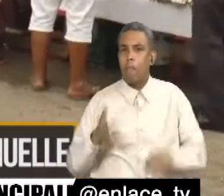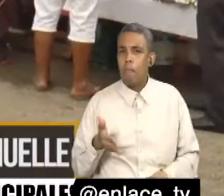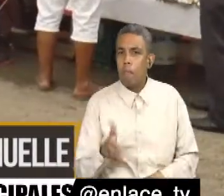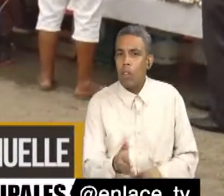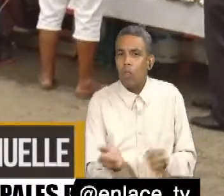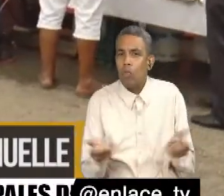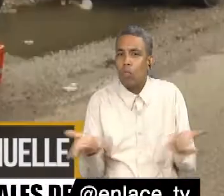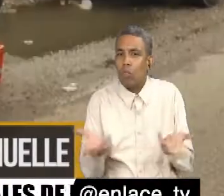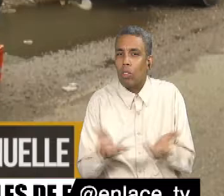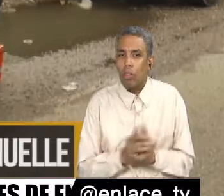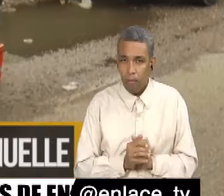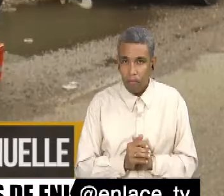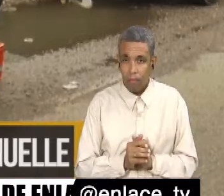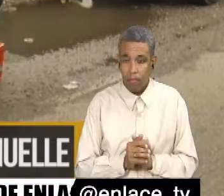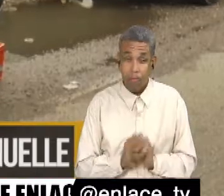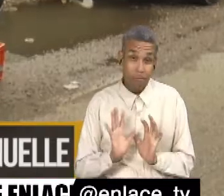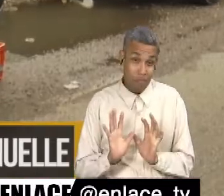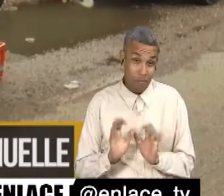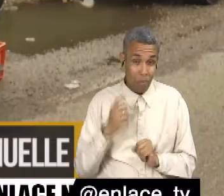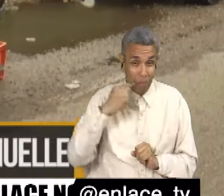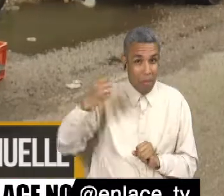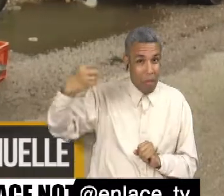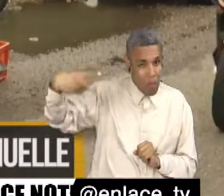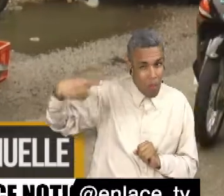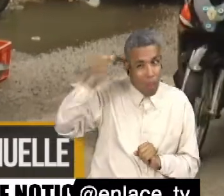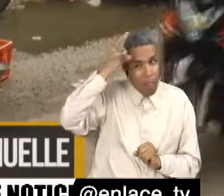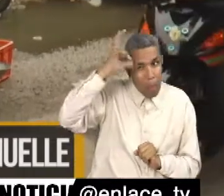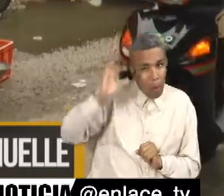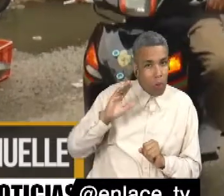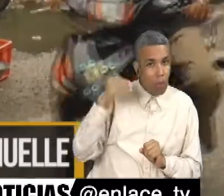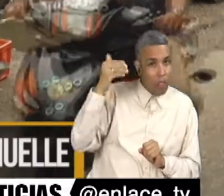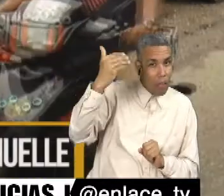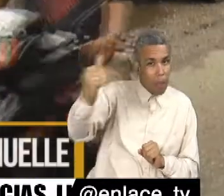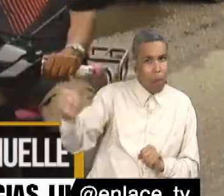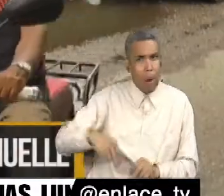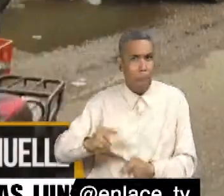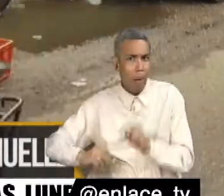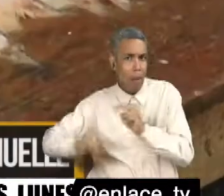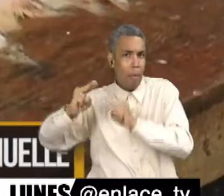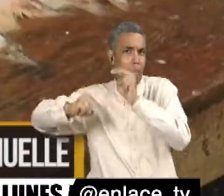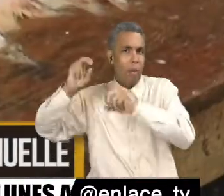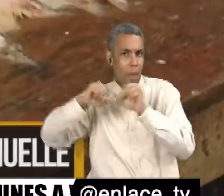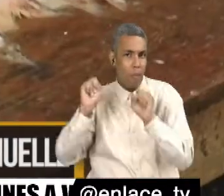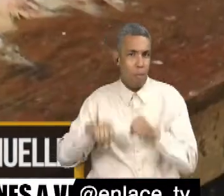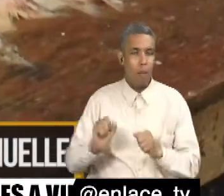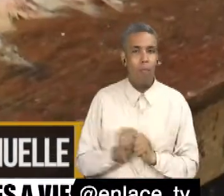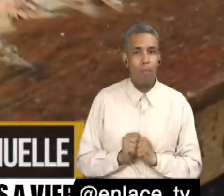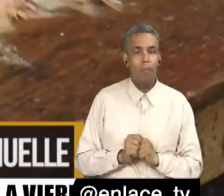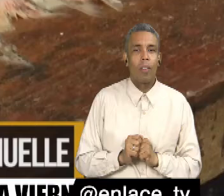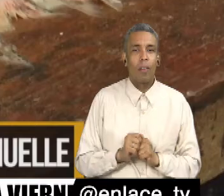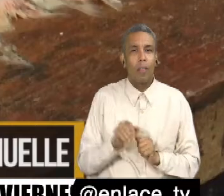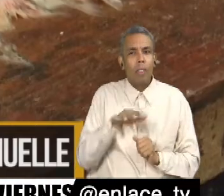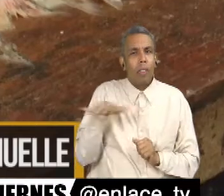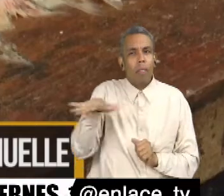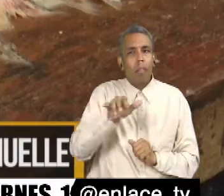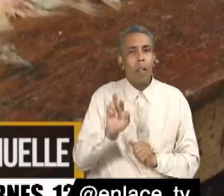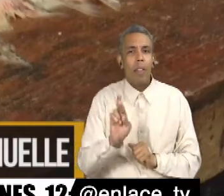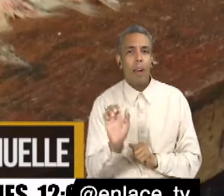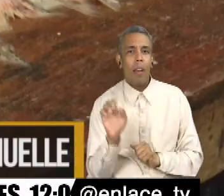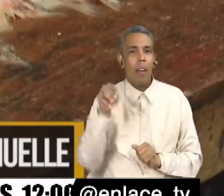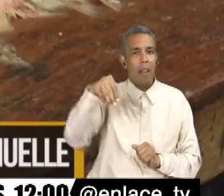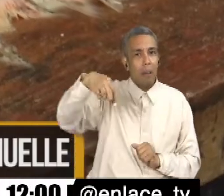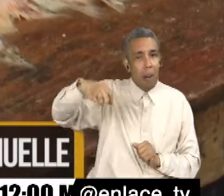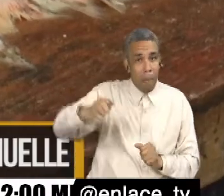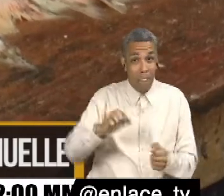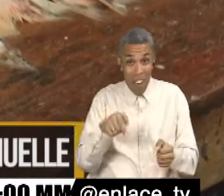podrá ser la fase 2 del muelle de embarcaciones menores en la rampa. Es lo que se busca en la mesa de trabajo